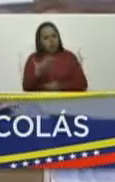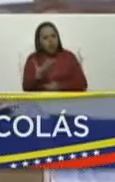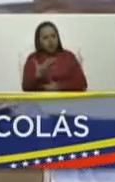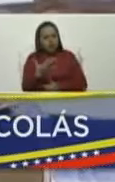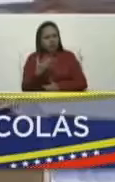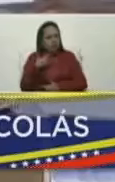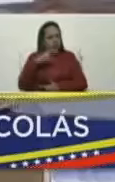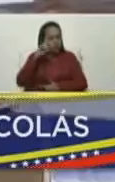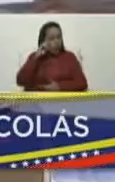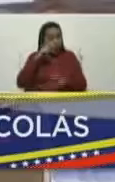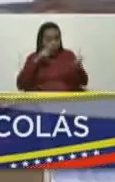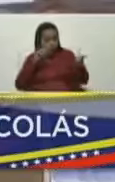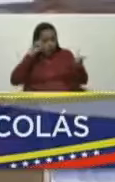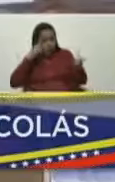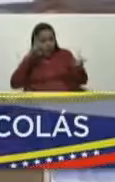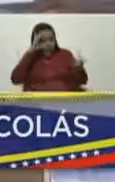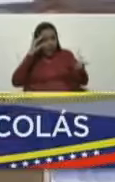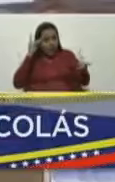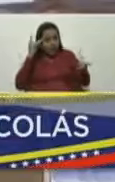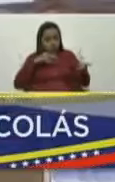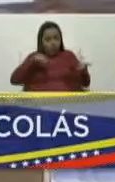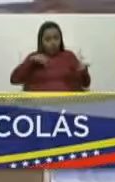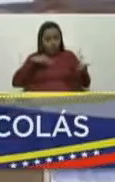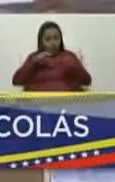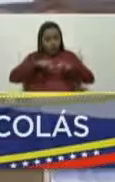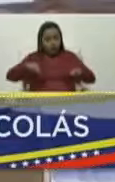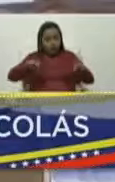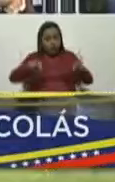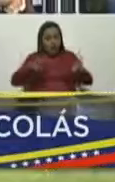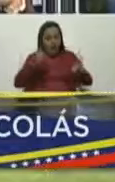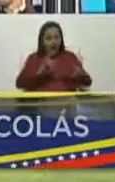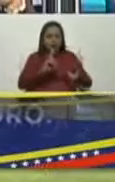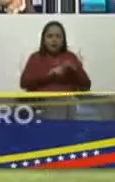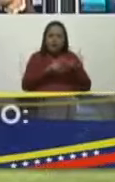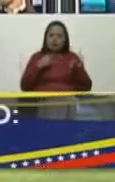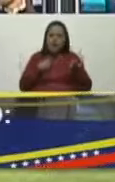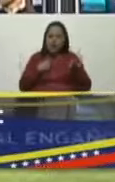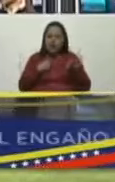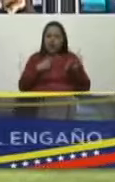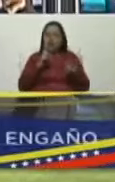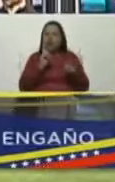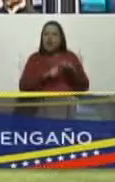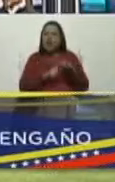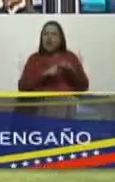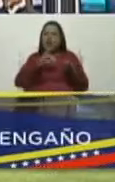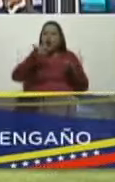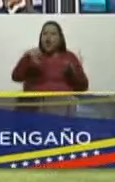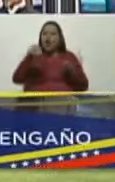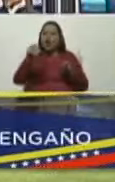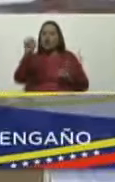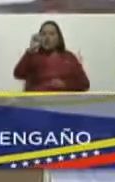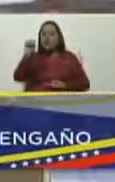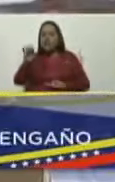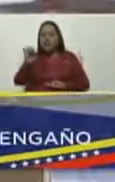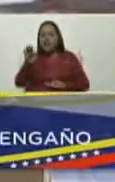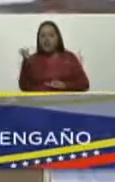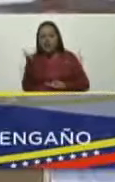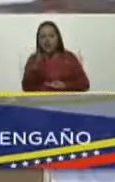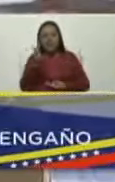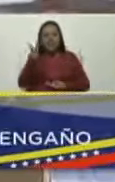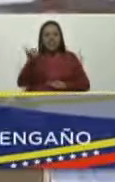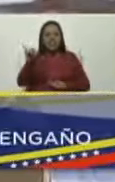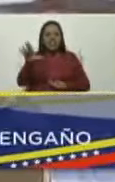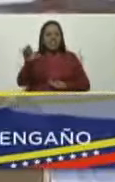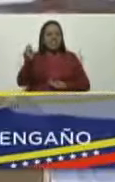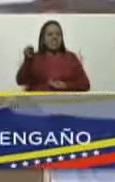Delcy? Estábamos en el despacho, estaba Silvia, estaba José Vicente Rangel, que Dios lo tenga en su